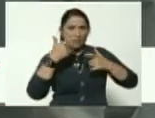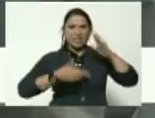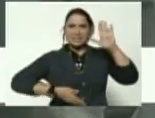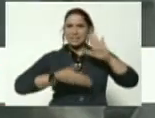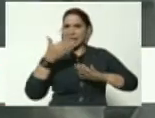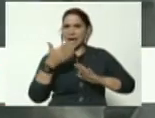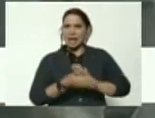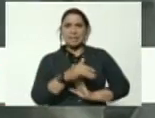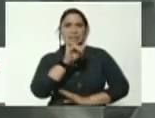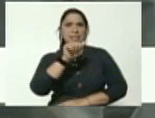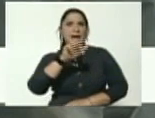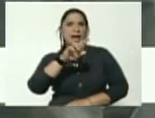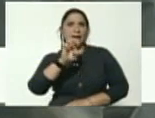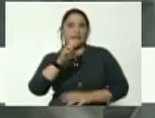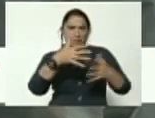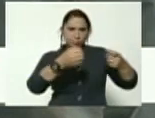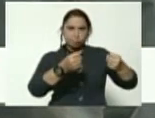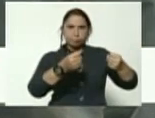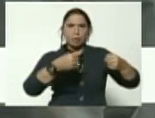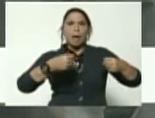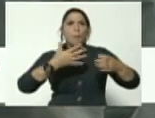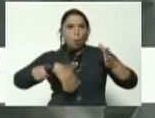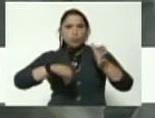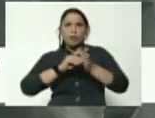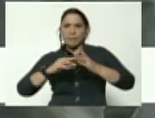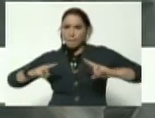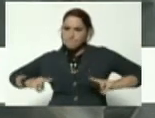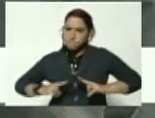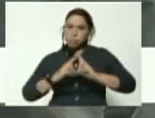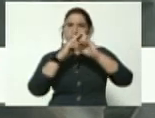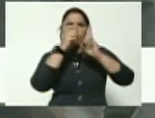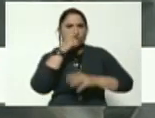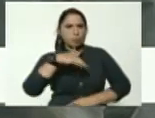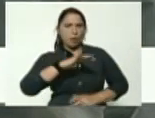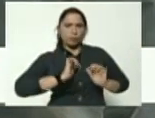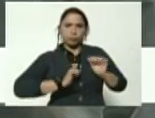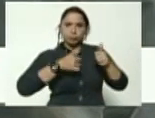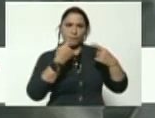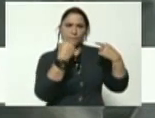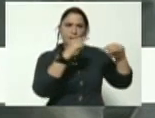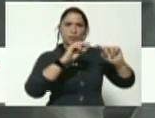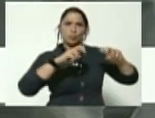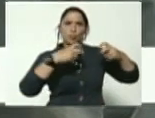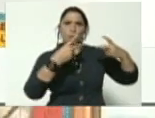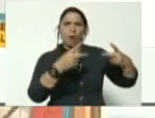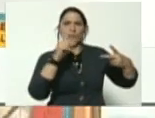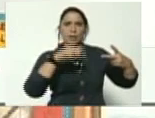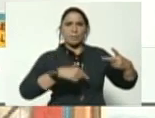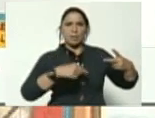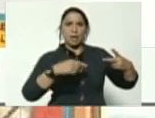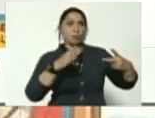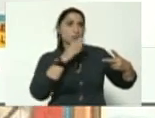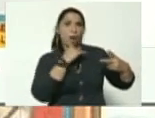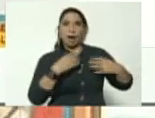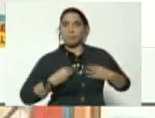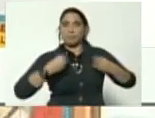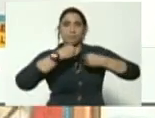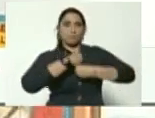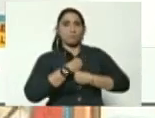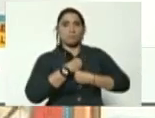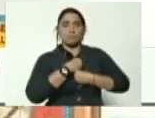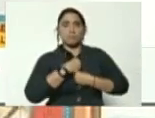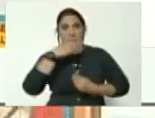de Yares, se reencuentra con el pueblo e inicia esta nueva fase, ya no con el uniforme militar, sino vestido de